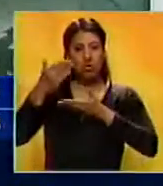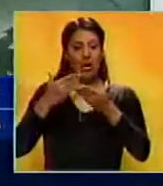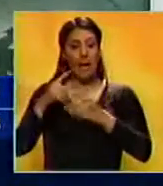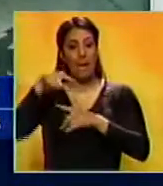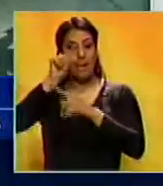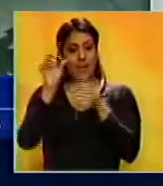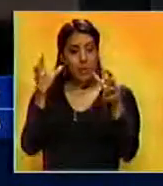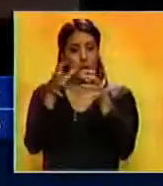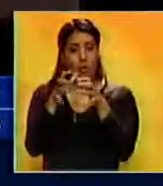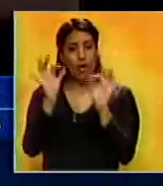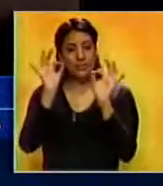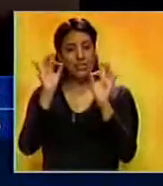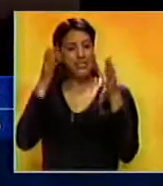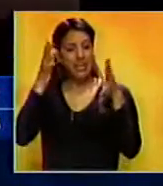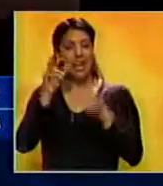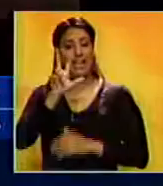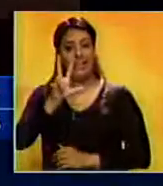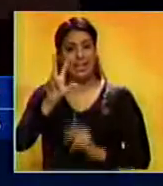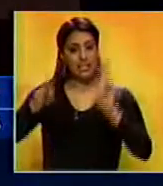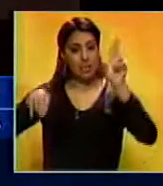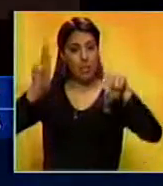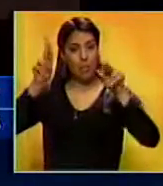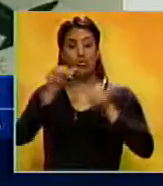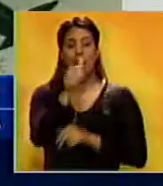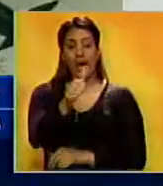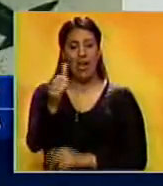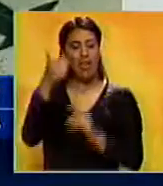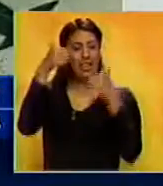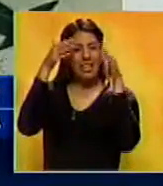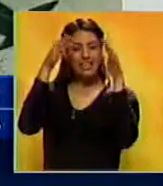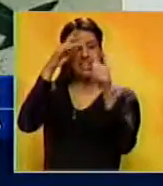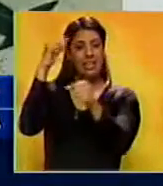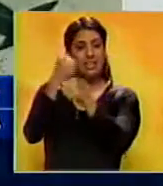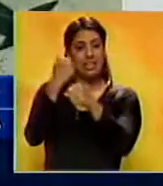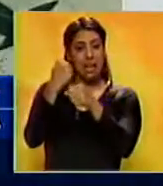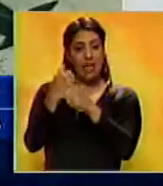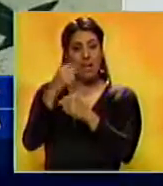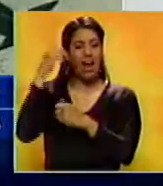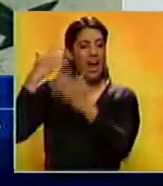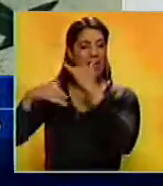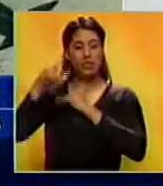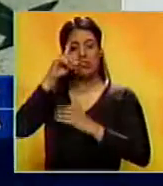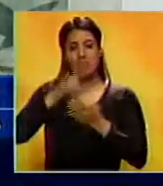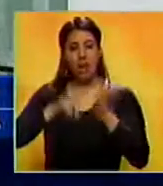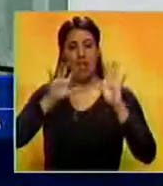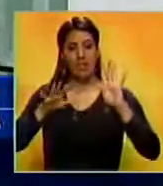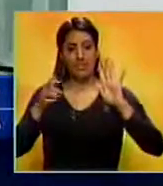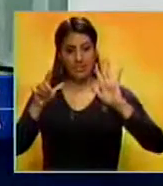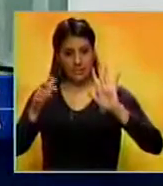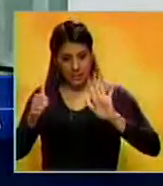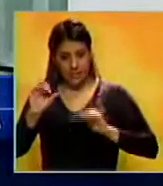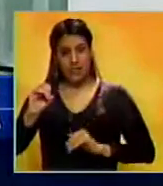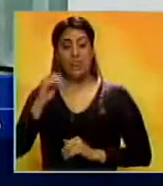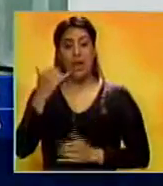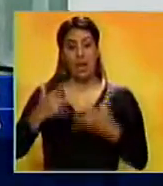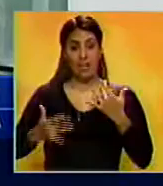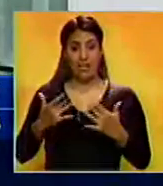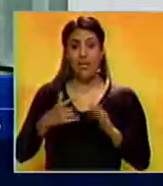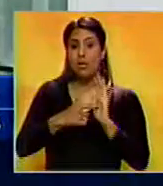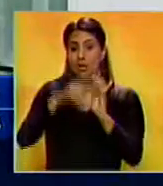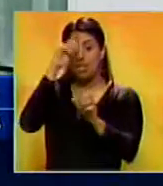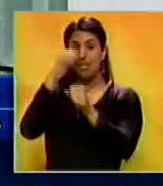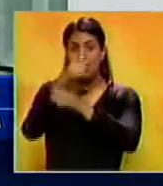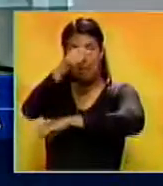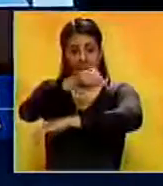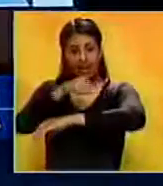La primera sesión del seminario incluye tres ponencias, cada una enfocándose en el trabajo de la década de los 60. En la actividad se destacó el trabajo